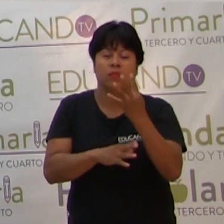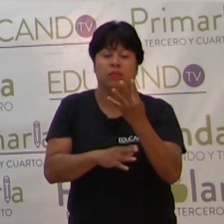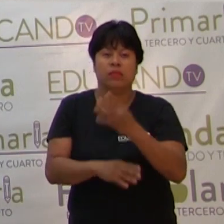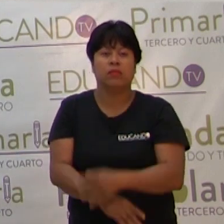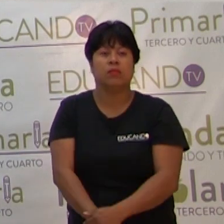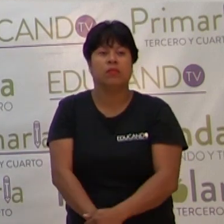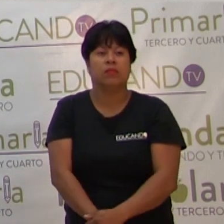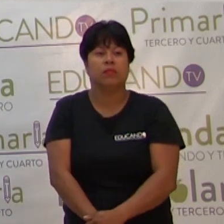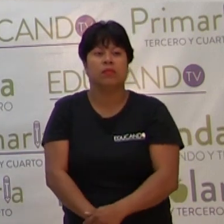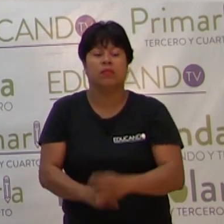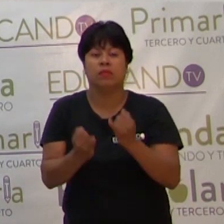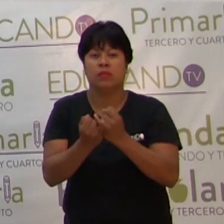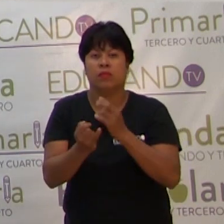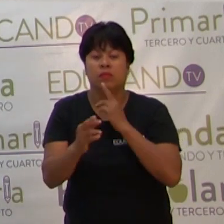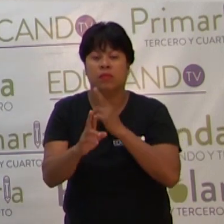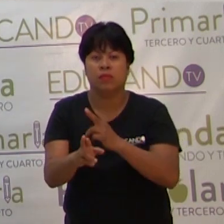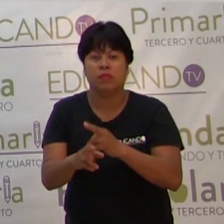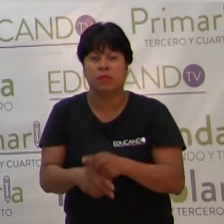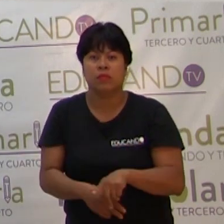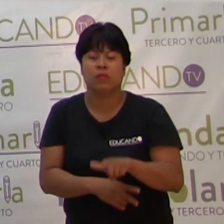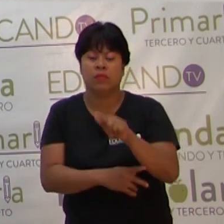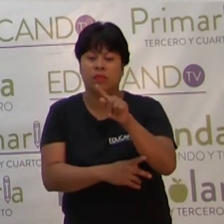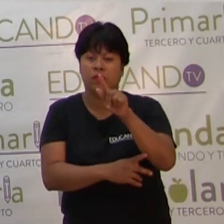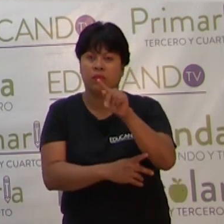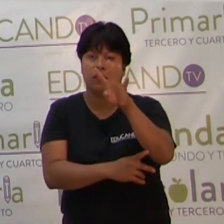1984. Es igual a